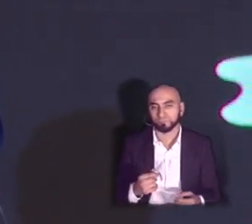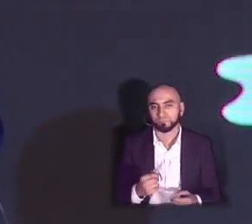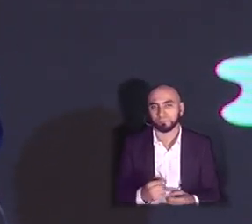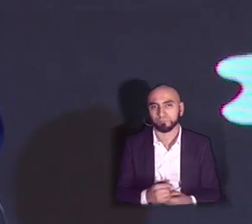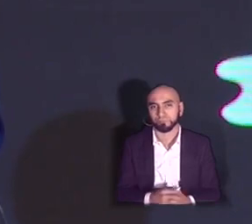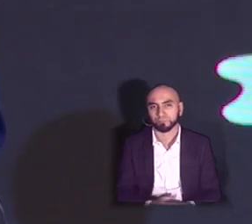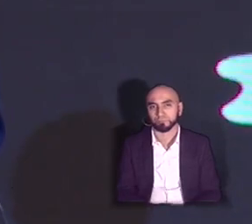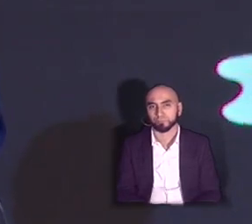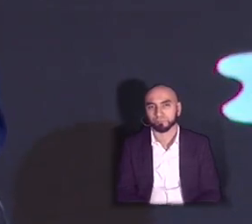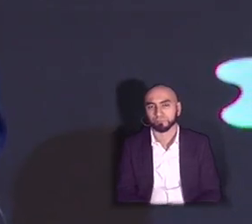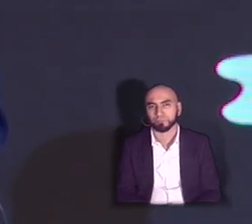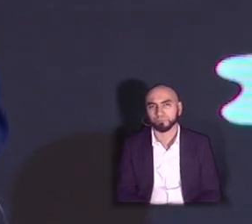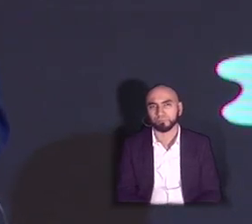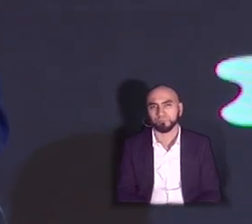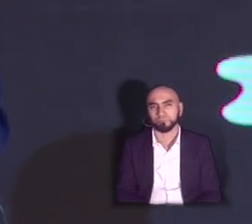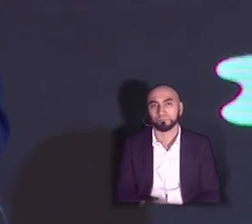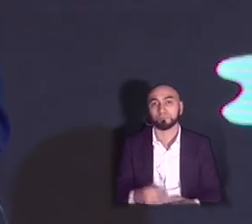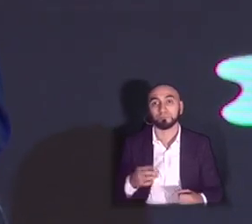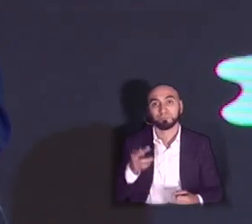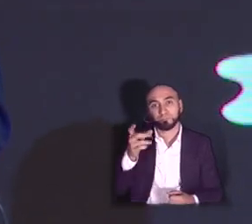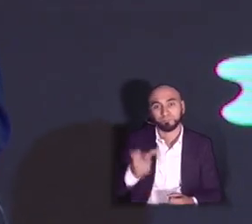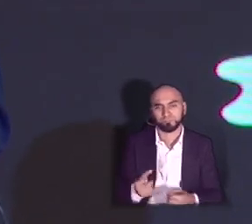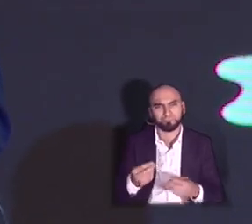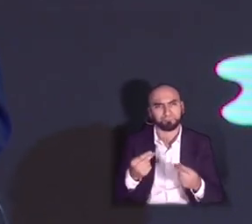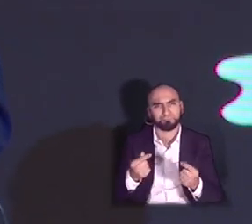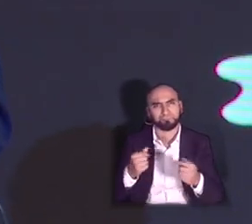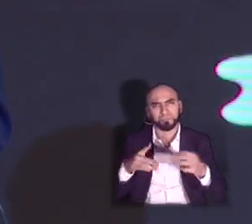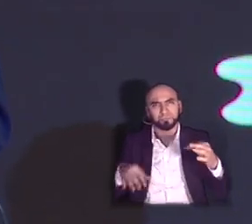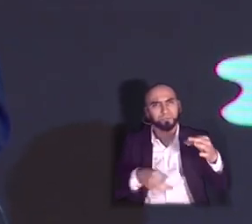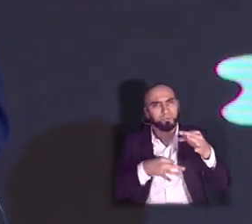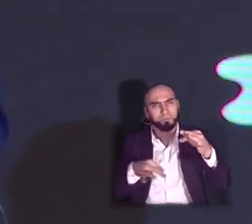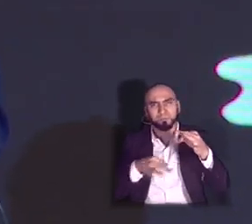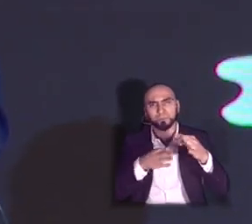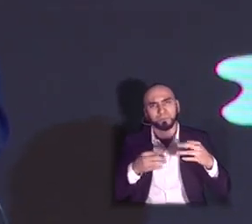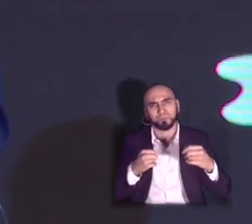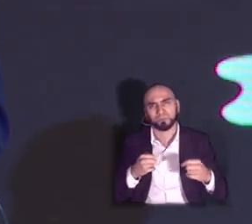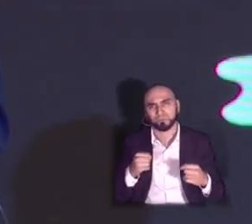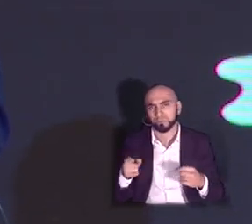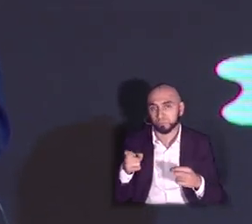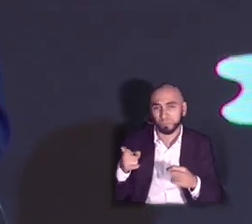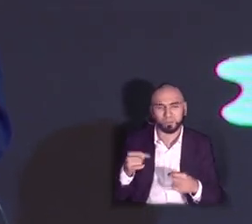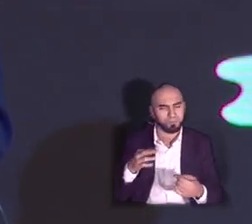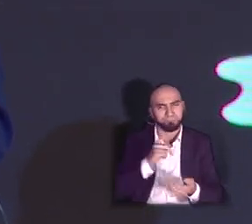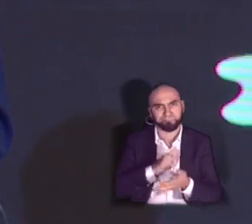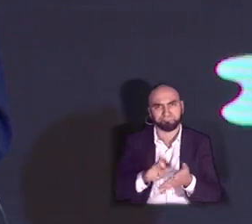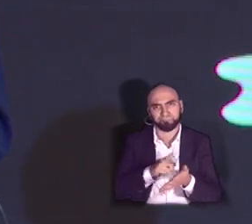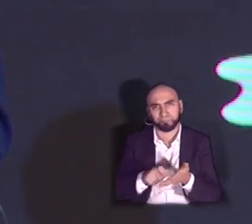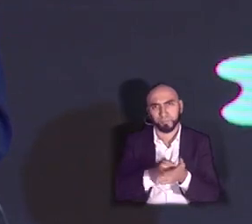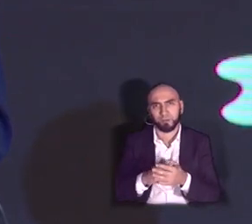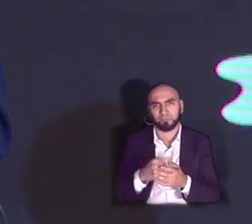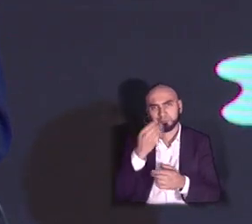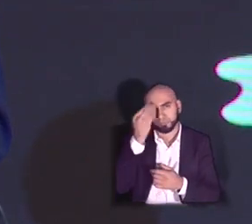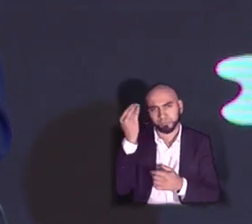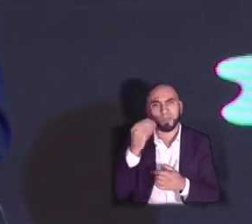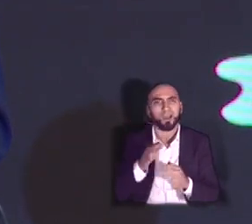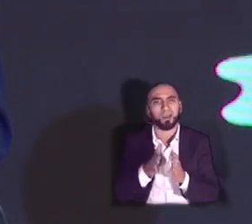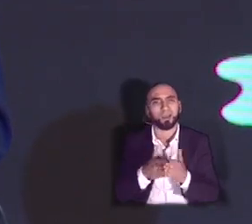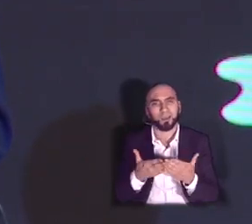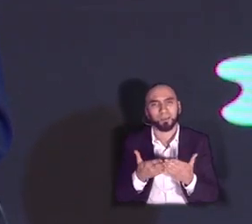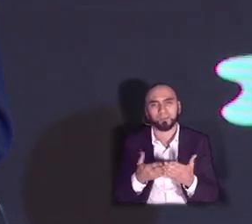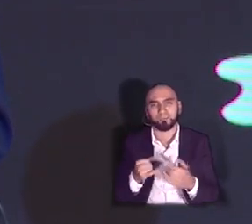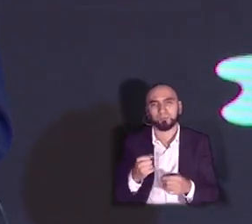El físico sueco Max Tegnér escribió un libro que se llama Life 3.0, que es la visión fantástica del